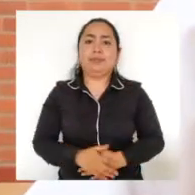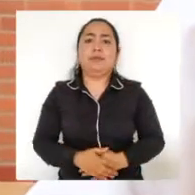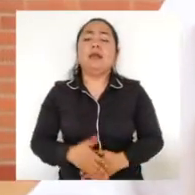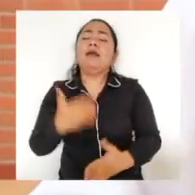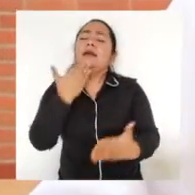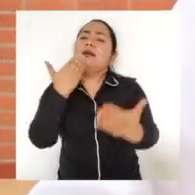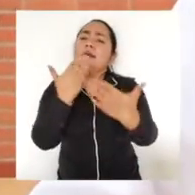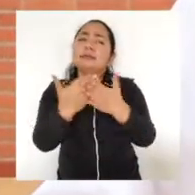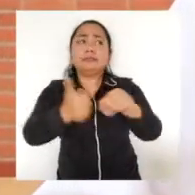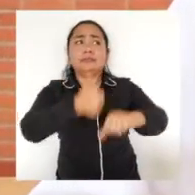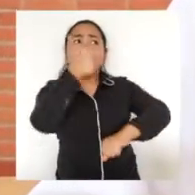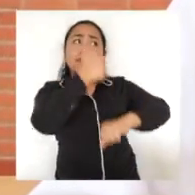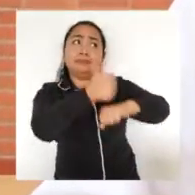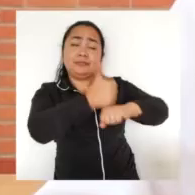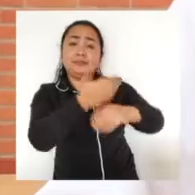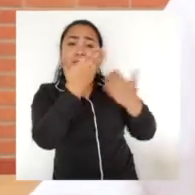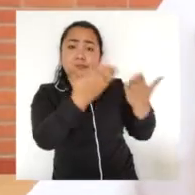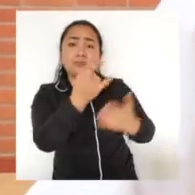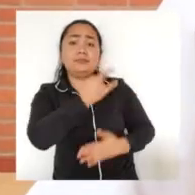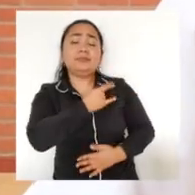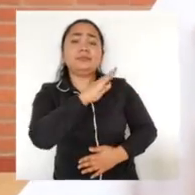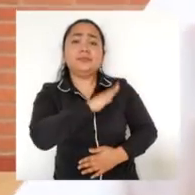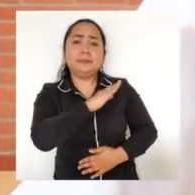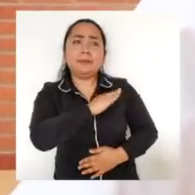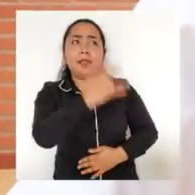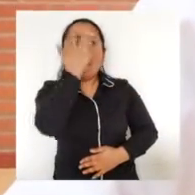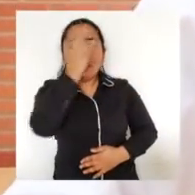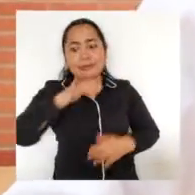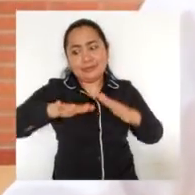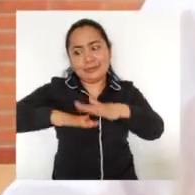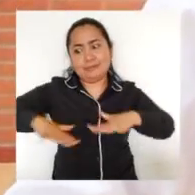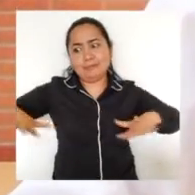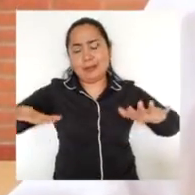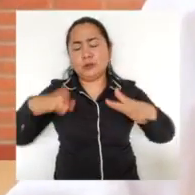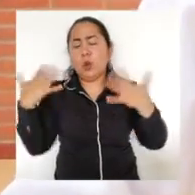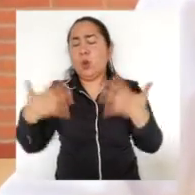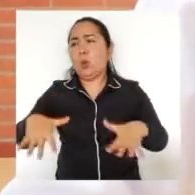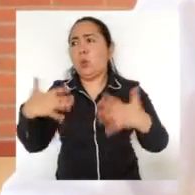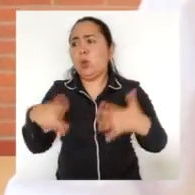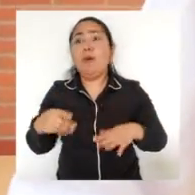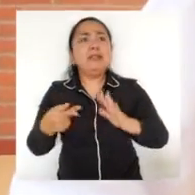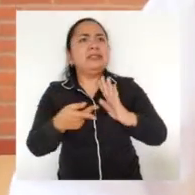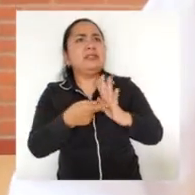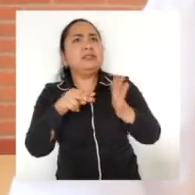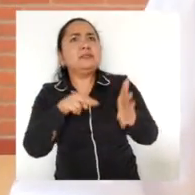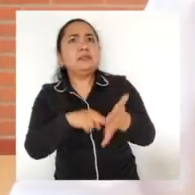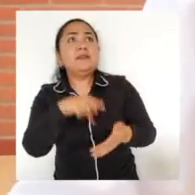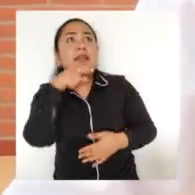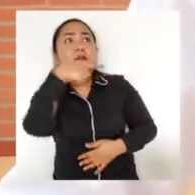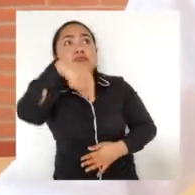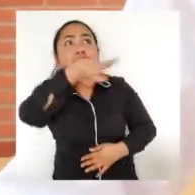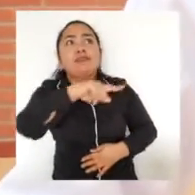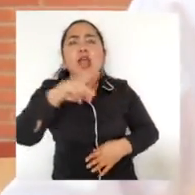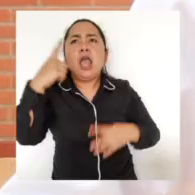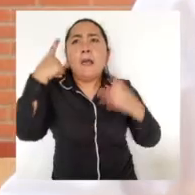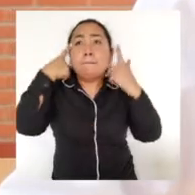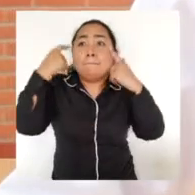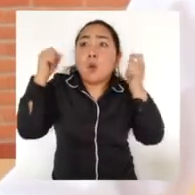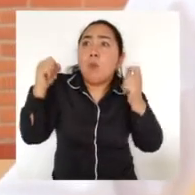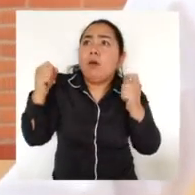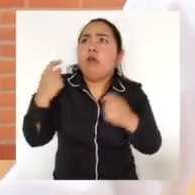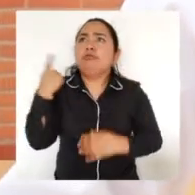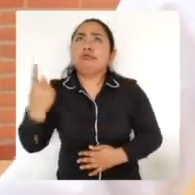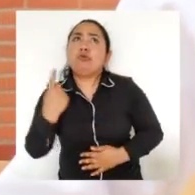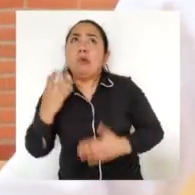Queremos agradecer a las directivas de la Universidad Mariana por permitirnos este nuevo espacio, ya que no solo refleja que se